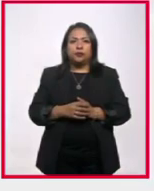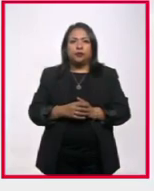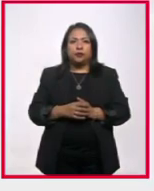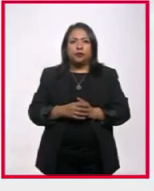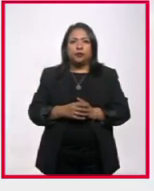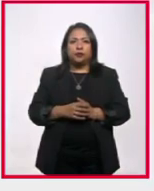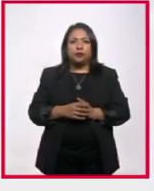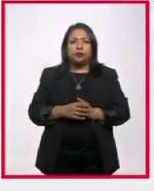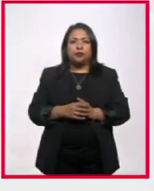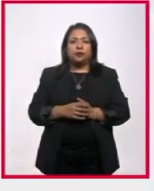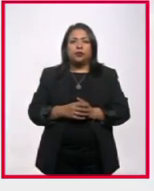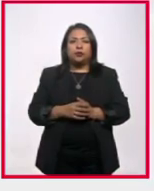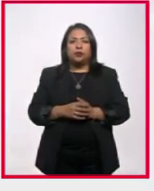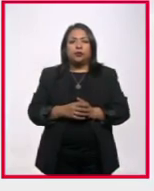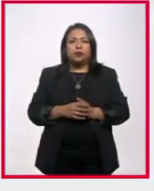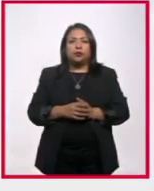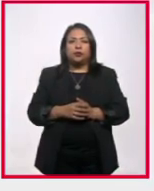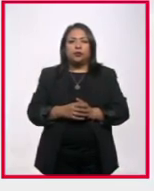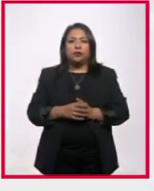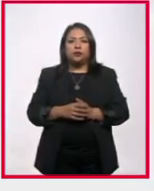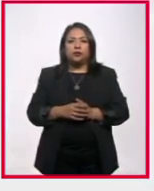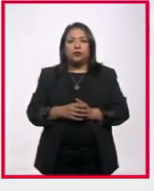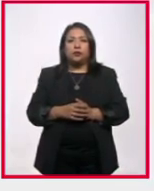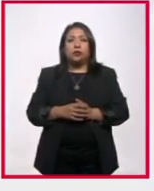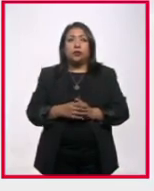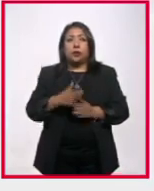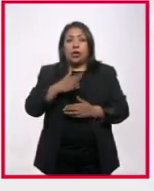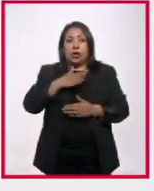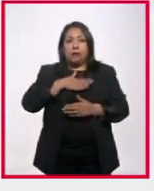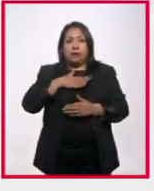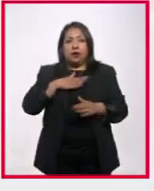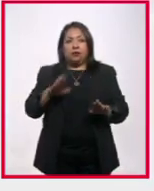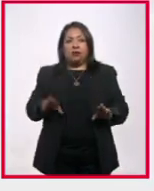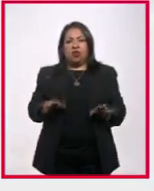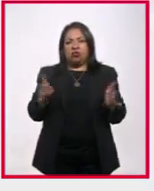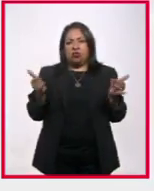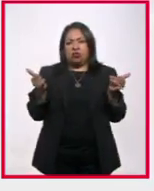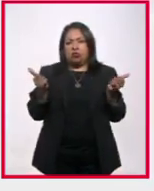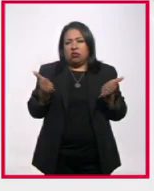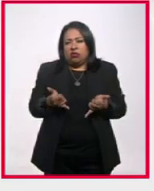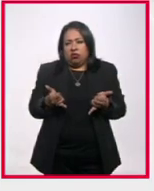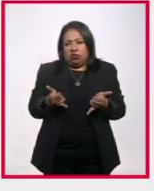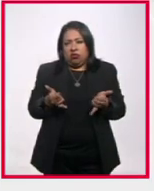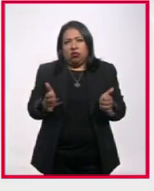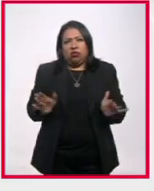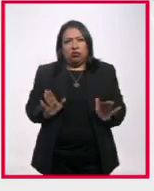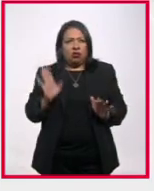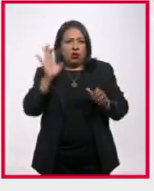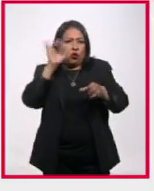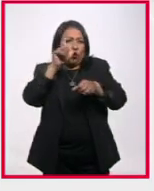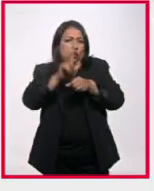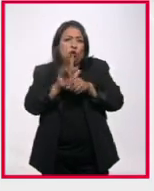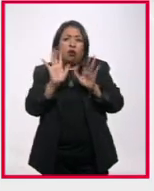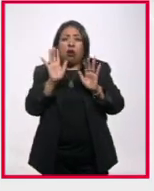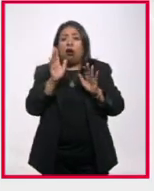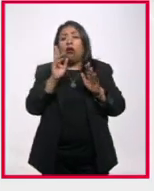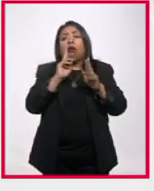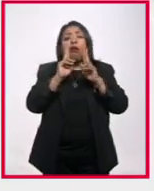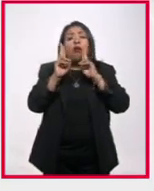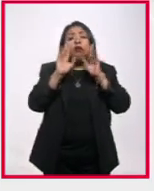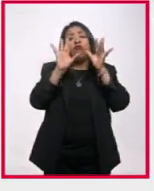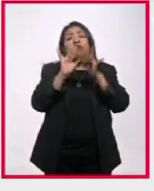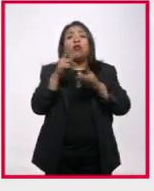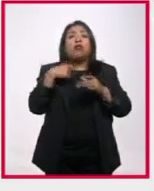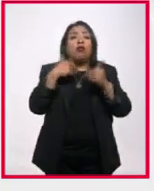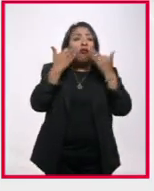la joda que ha de matarnos, va de nuez otra vez. Mi forma de rebeldía en la cultura, pues es narrar las cosas que